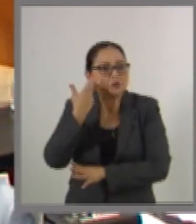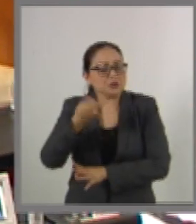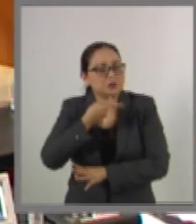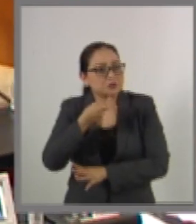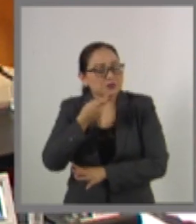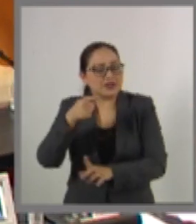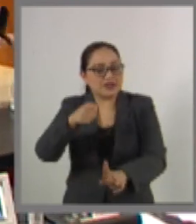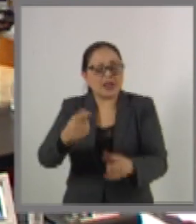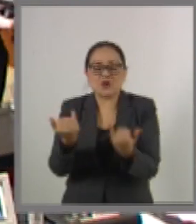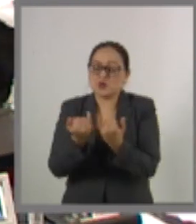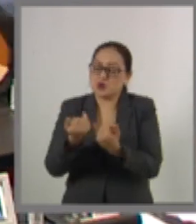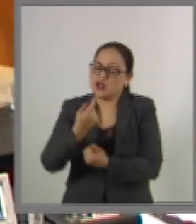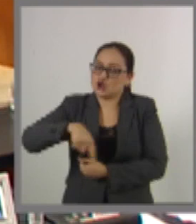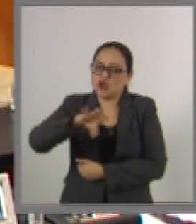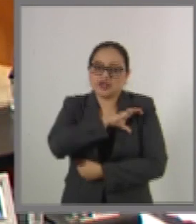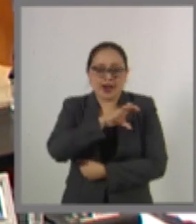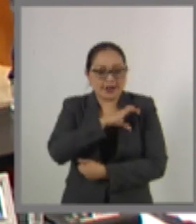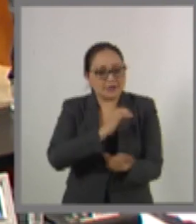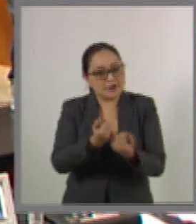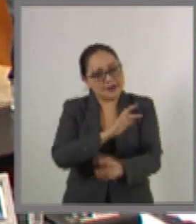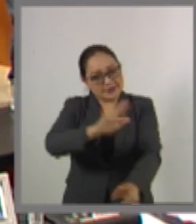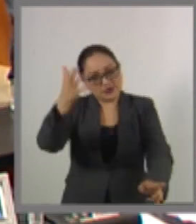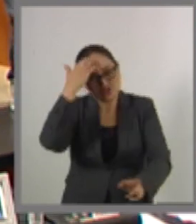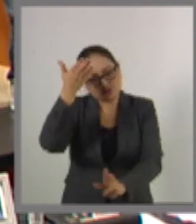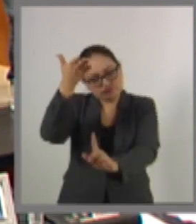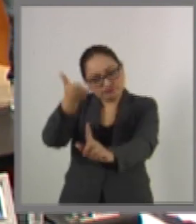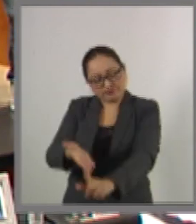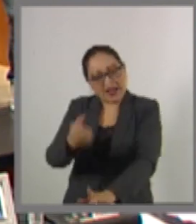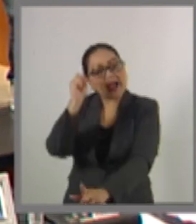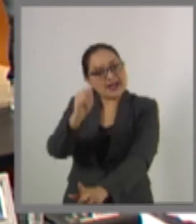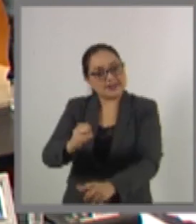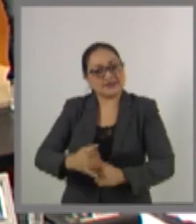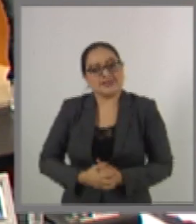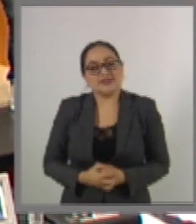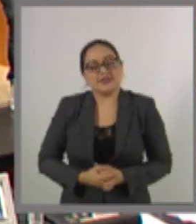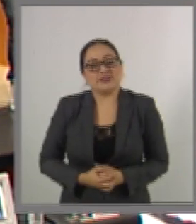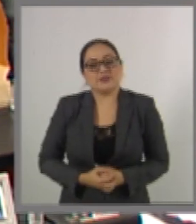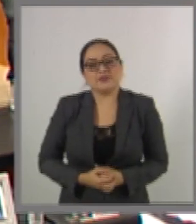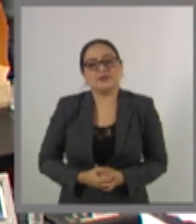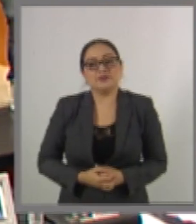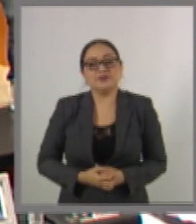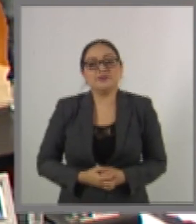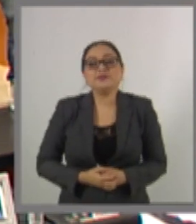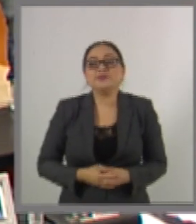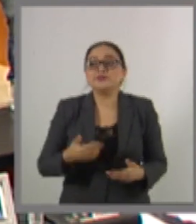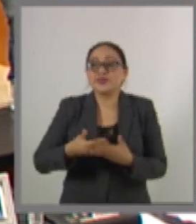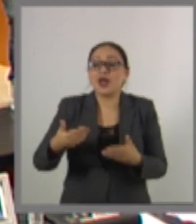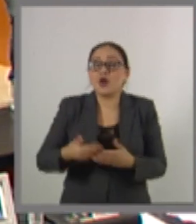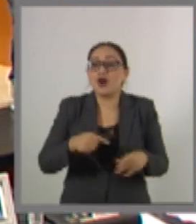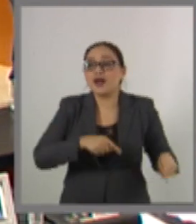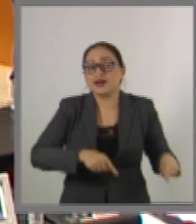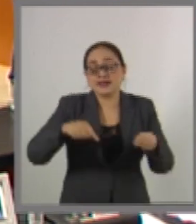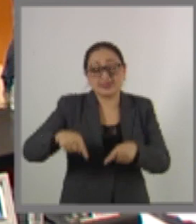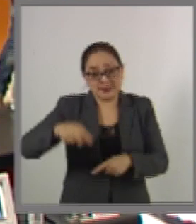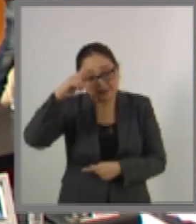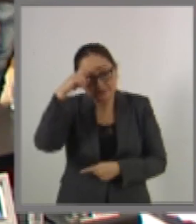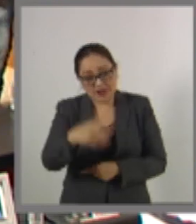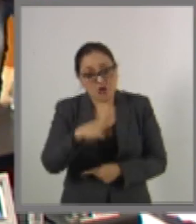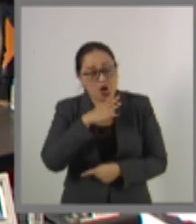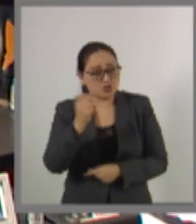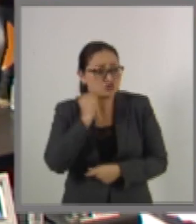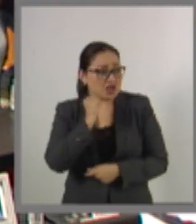cariño y mucho reconocimiento a tu persona. Quiero decir que hoy México pierde a un gran